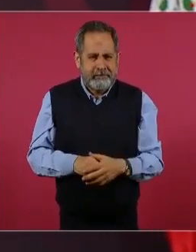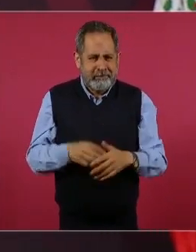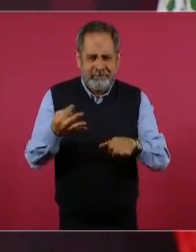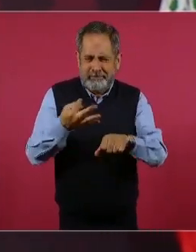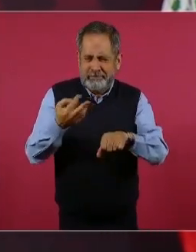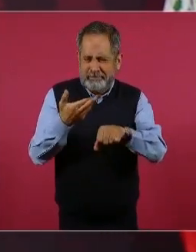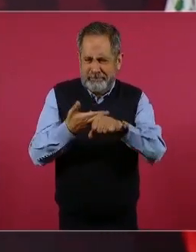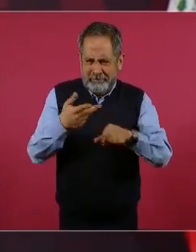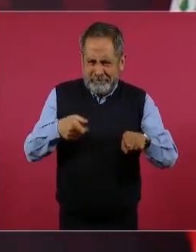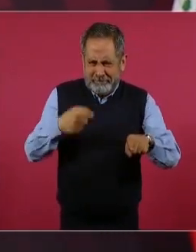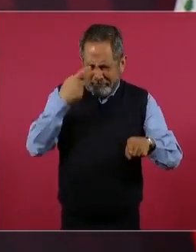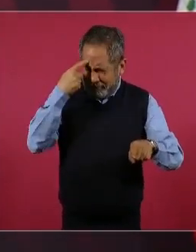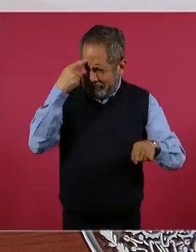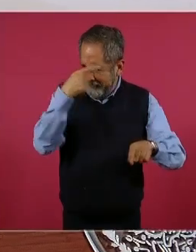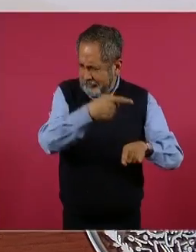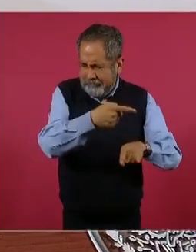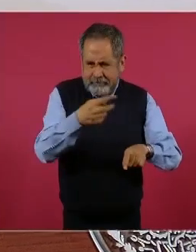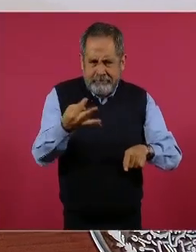tesorero